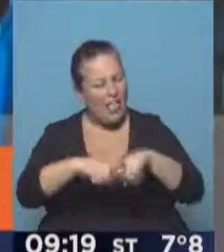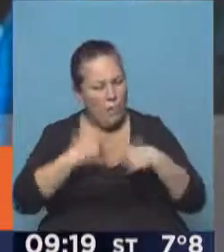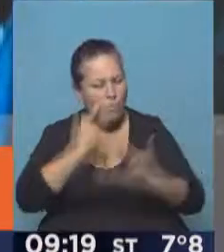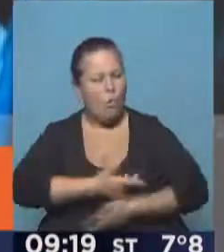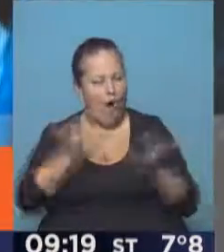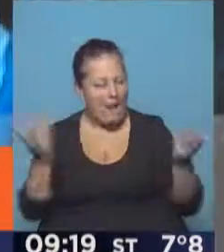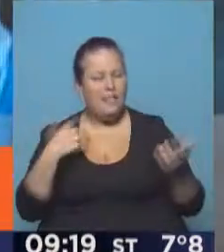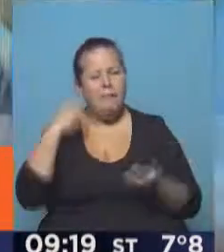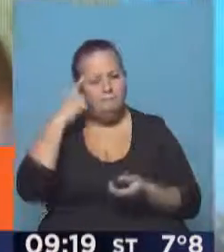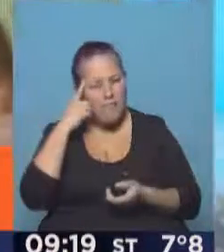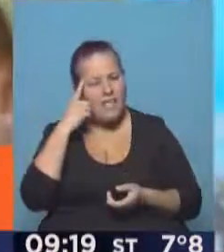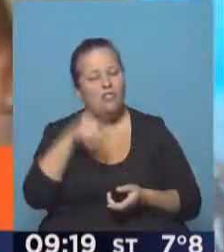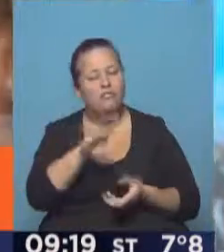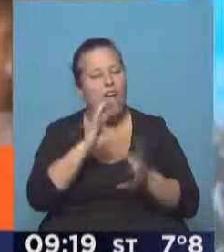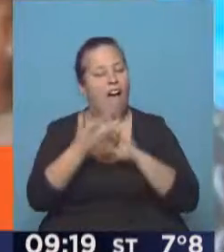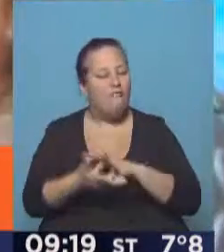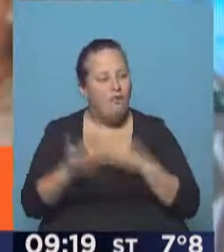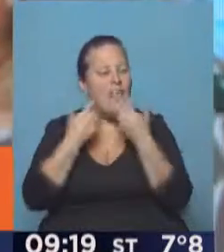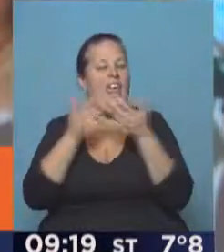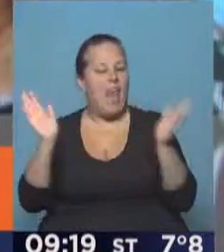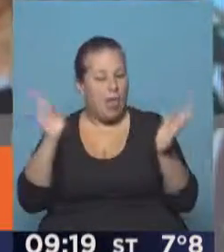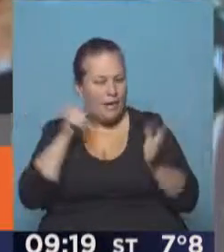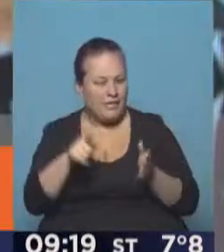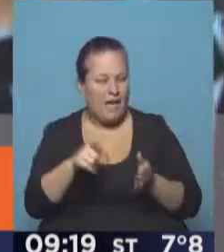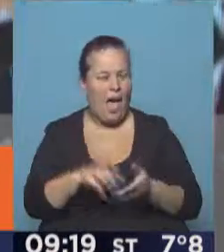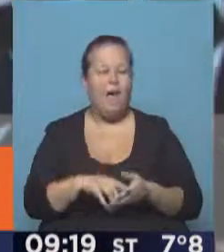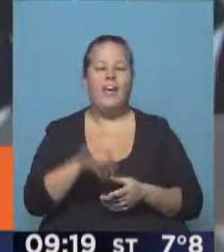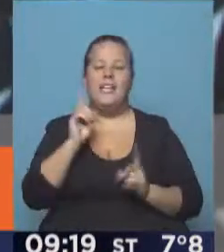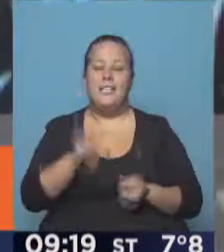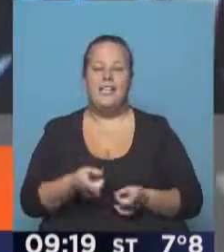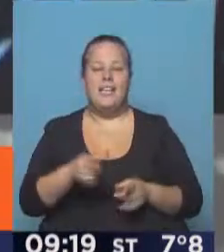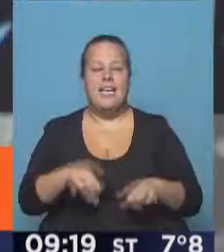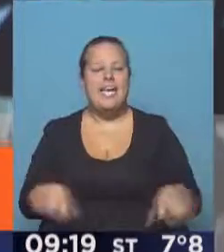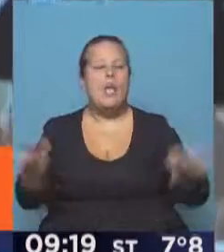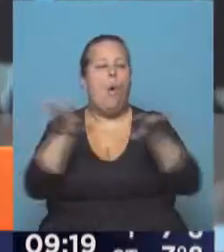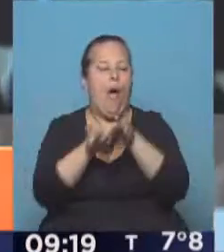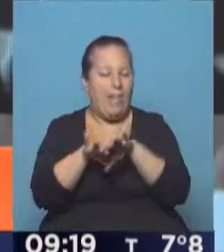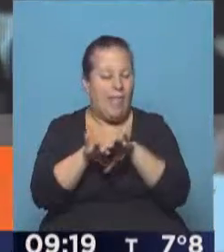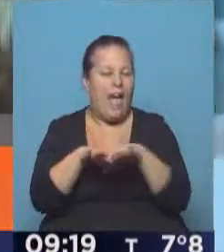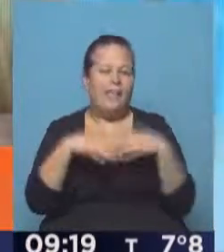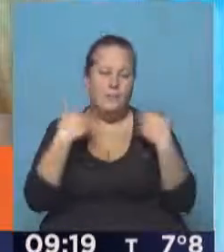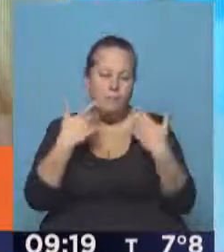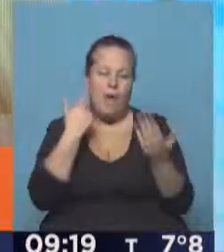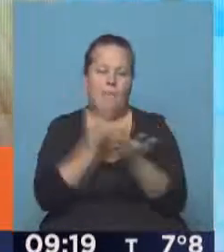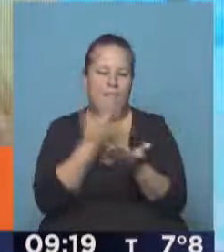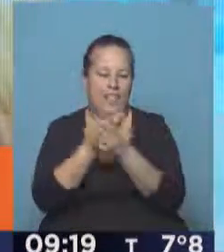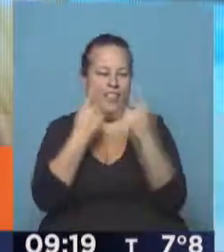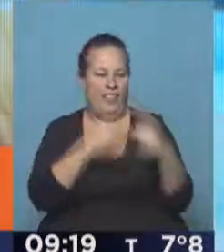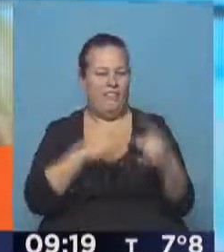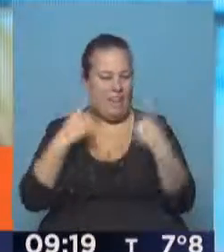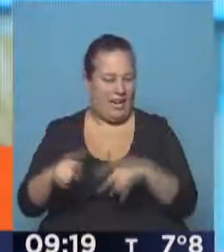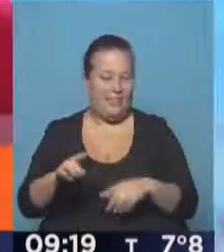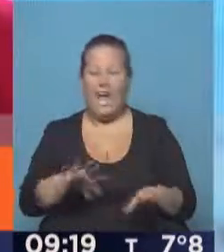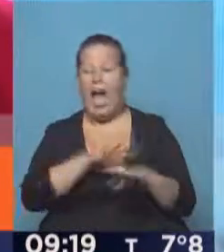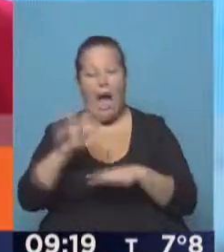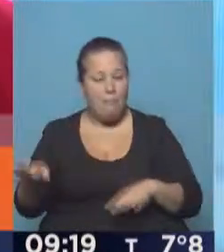esto y me parece que es un signo de libertad y de equidad el que se puedan plantear estas diferencias. Por otro